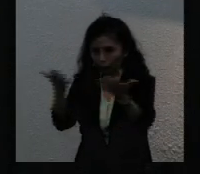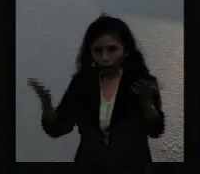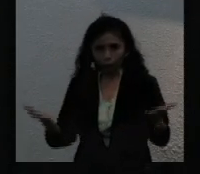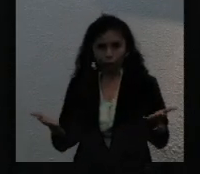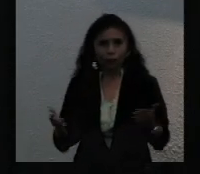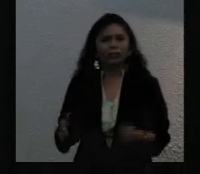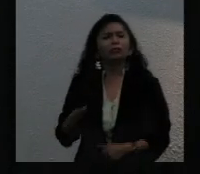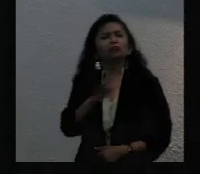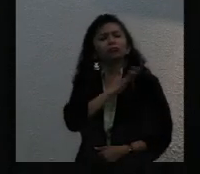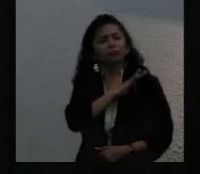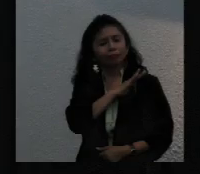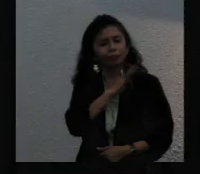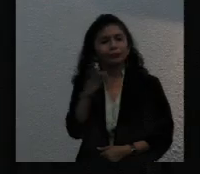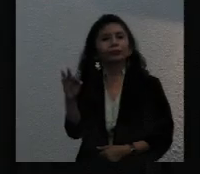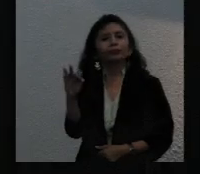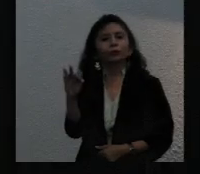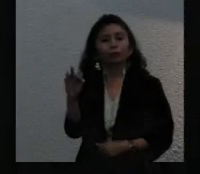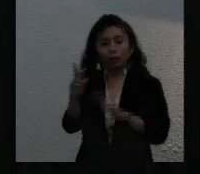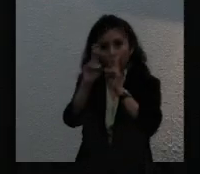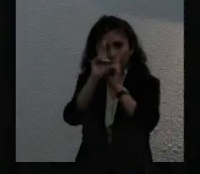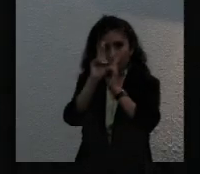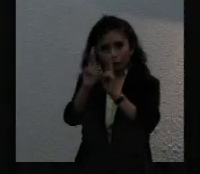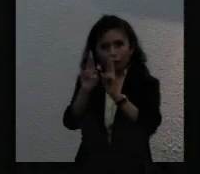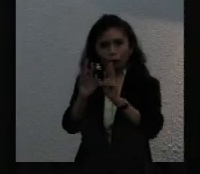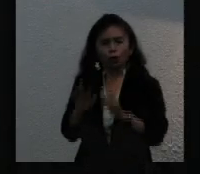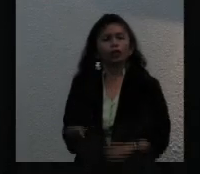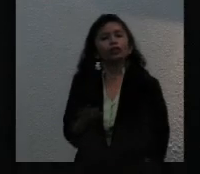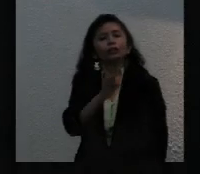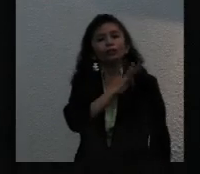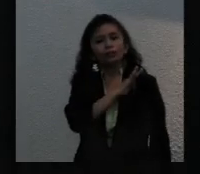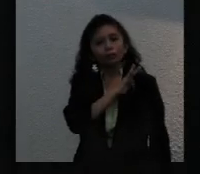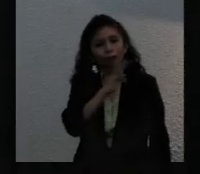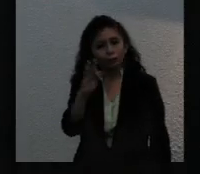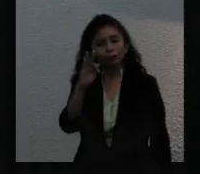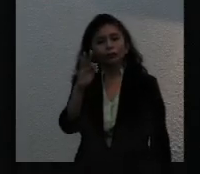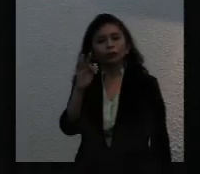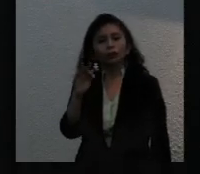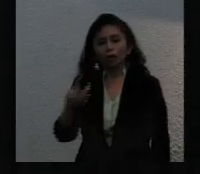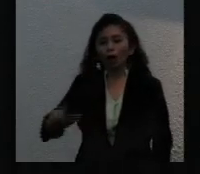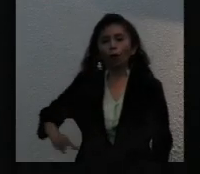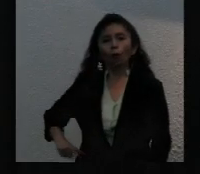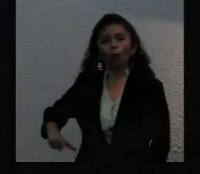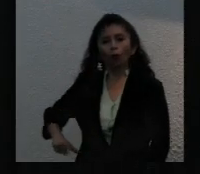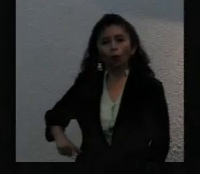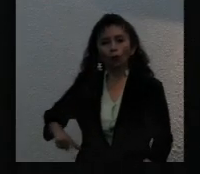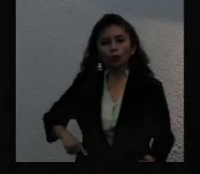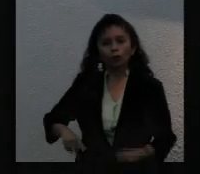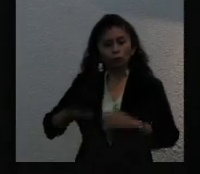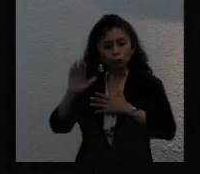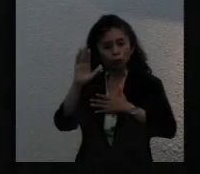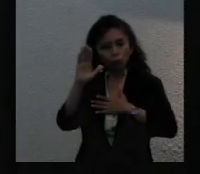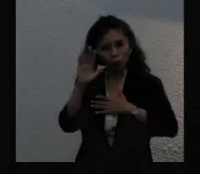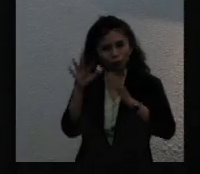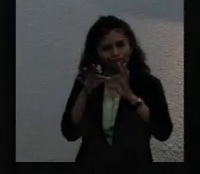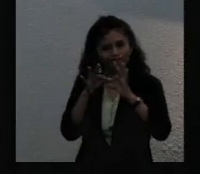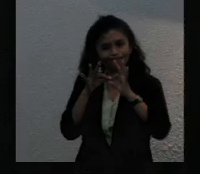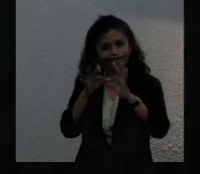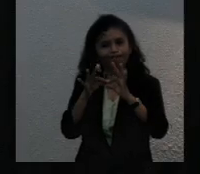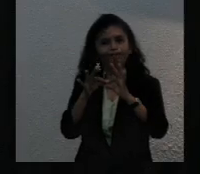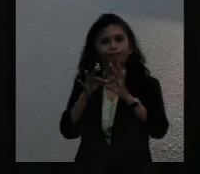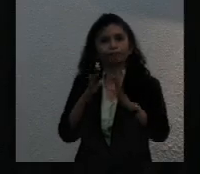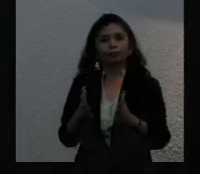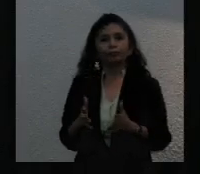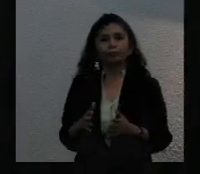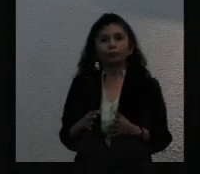sí era posible el respeto y que sí era posible un gobierno comprometido de cara a